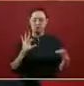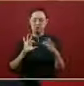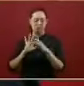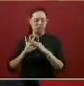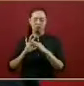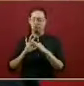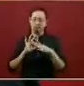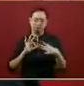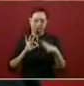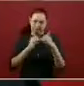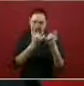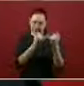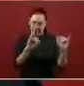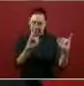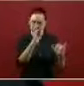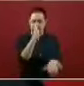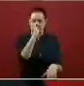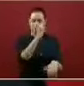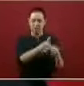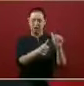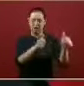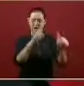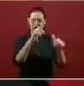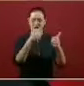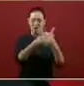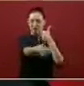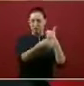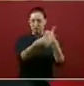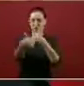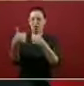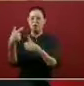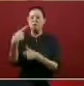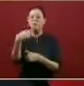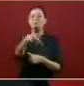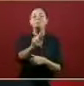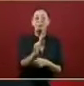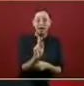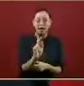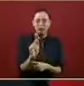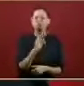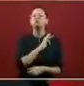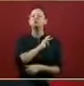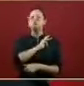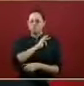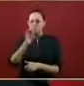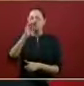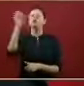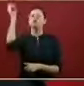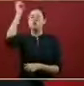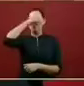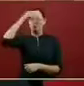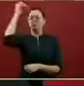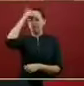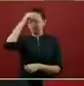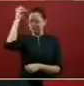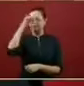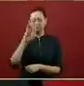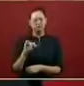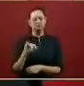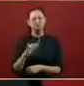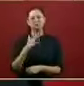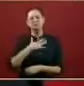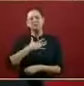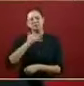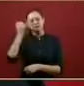pero todos tenemos derecho a opinar, a dar a conocer